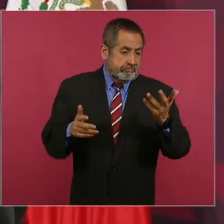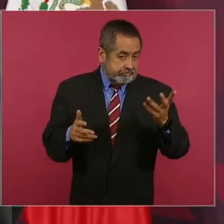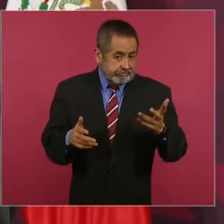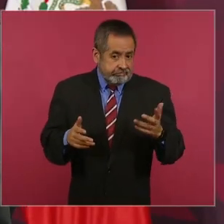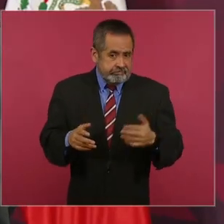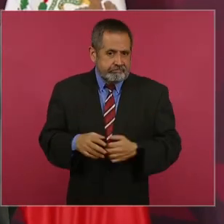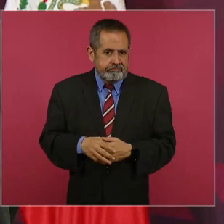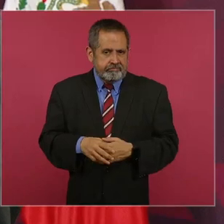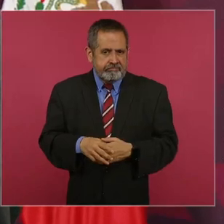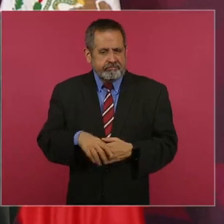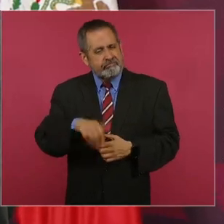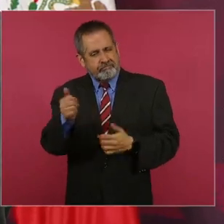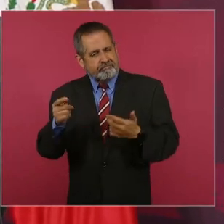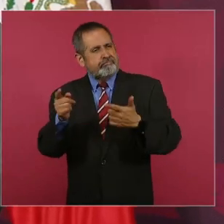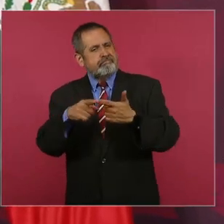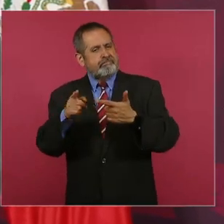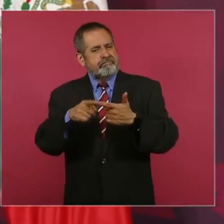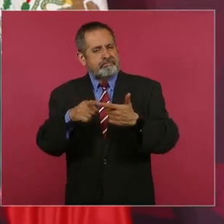otro punto